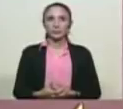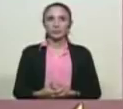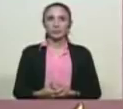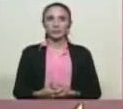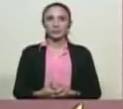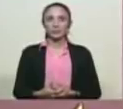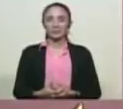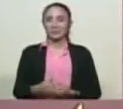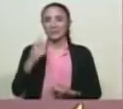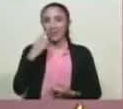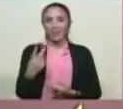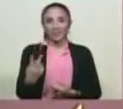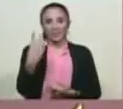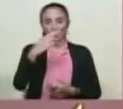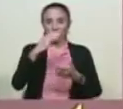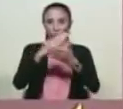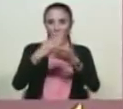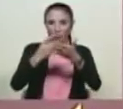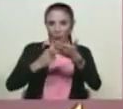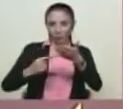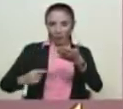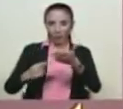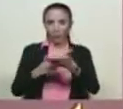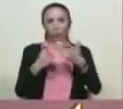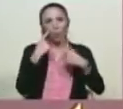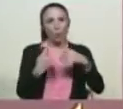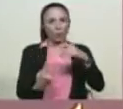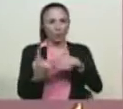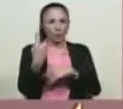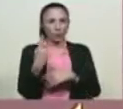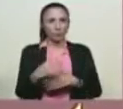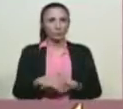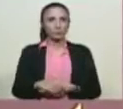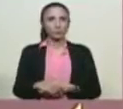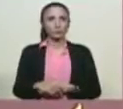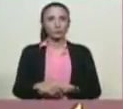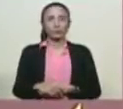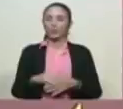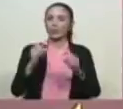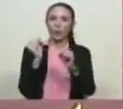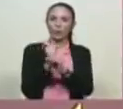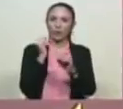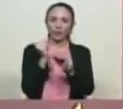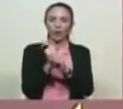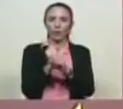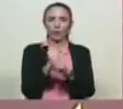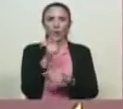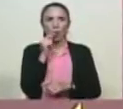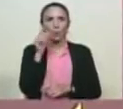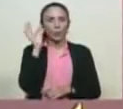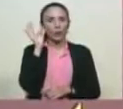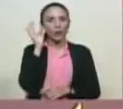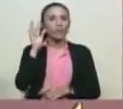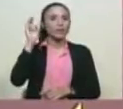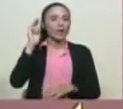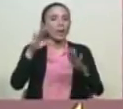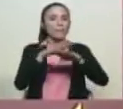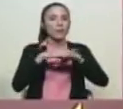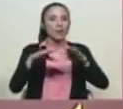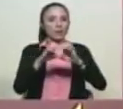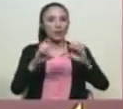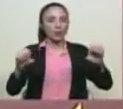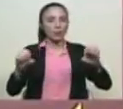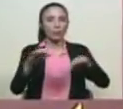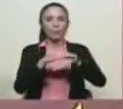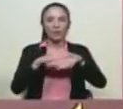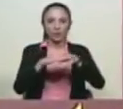segundo contrato colectivo único y unitario de las trabajadoras y trabajadores del Ministerio del Poder Popular para